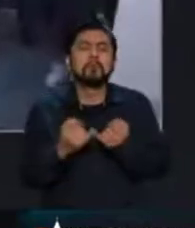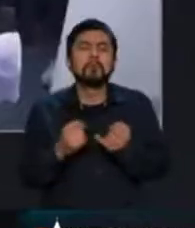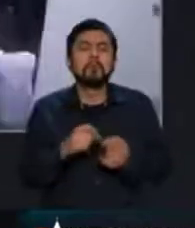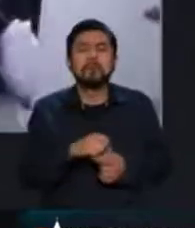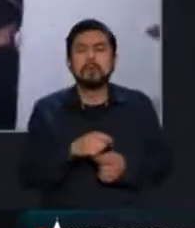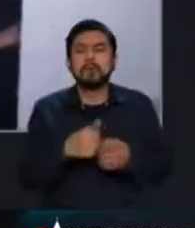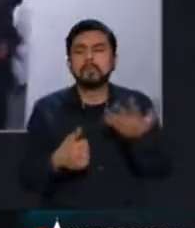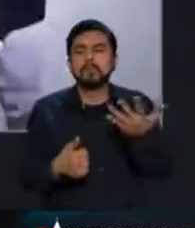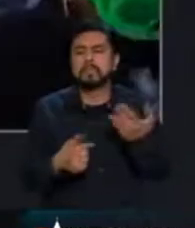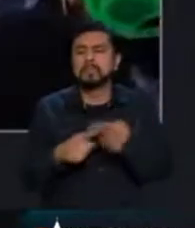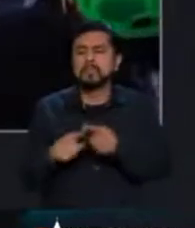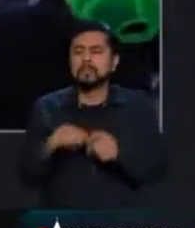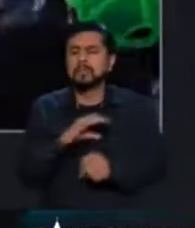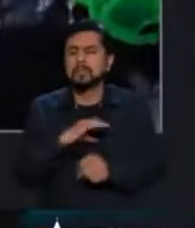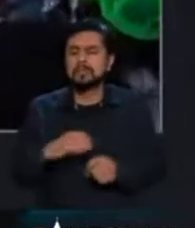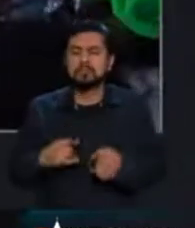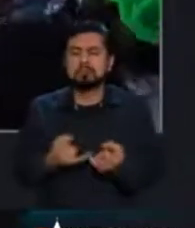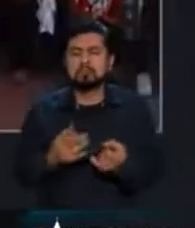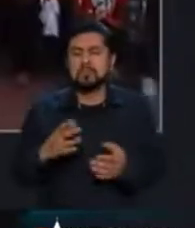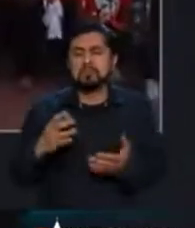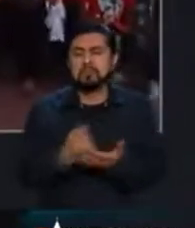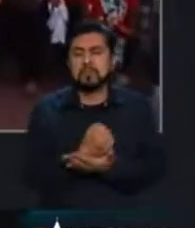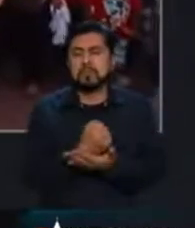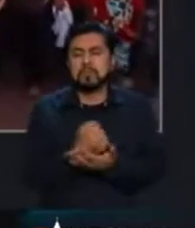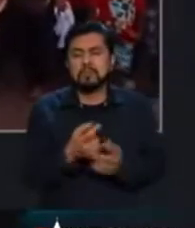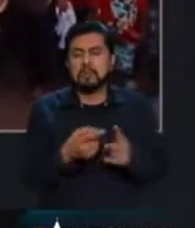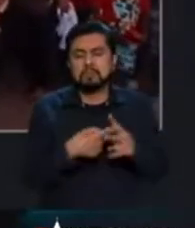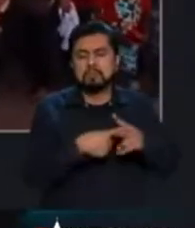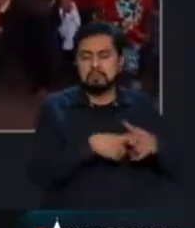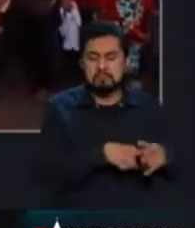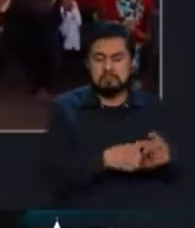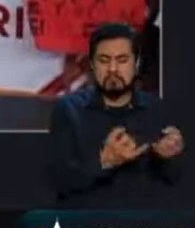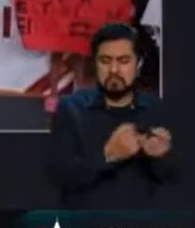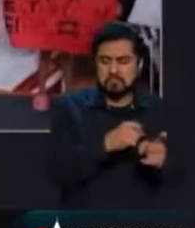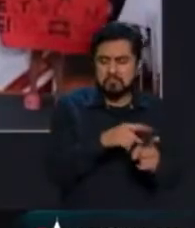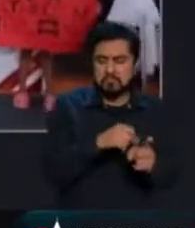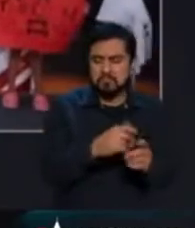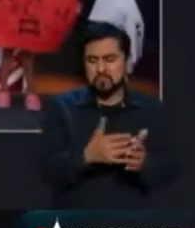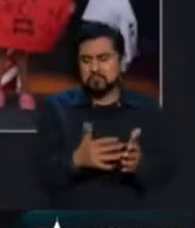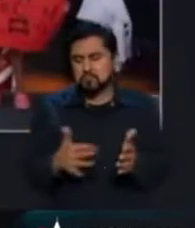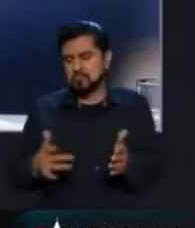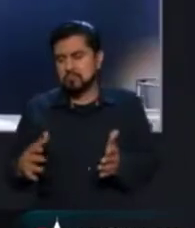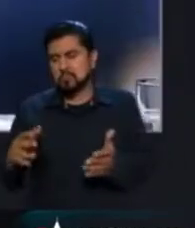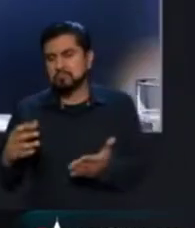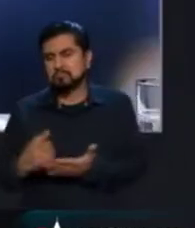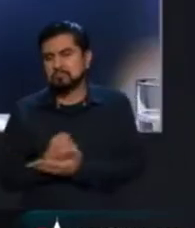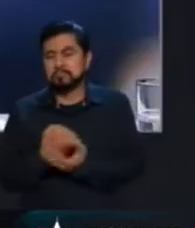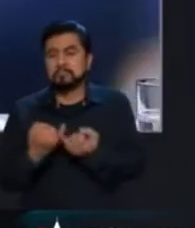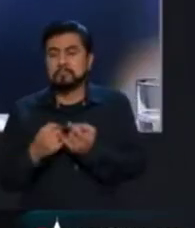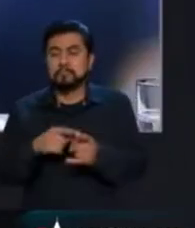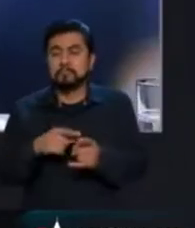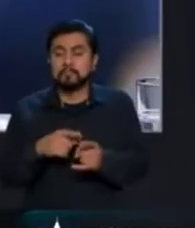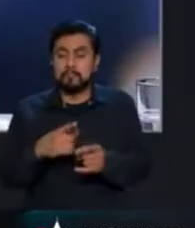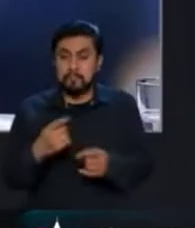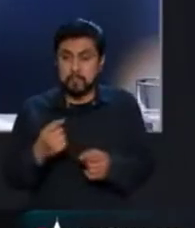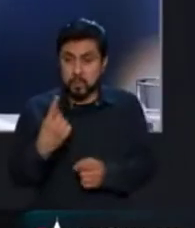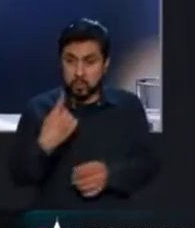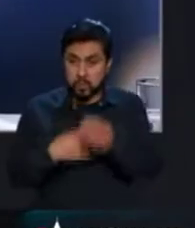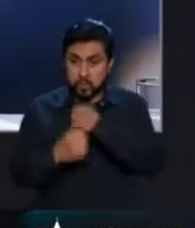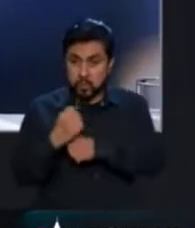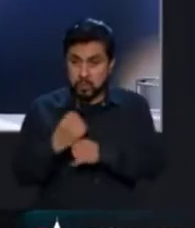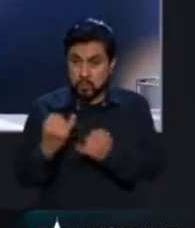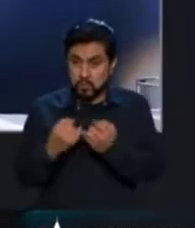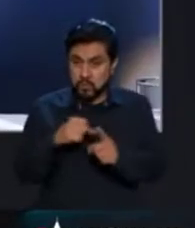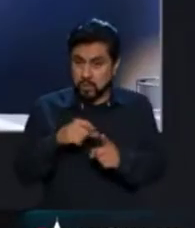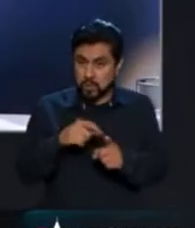contiendas. Básicamente como empezaron, están acabando. Francisco, similar dices a las elecciones del año pasado, pero también aquí vemos